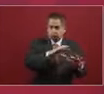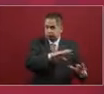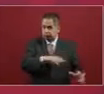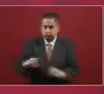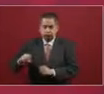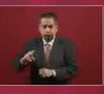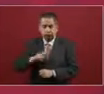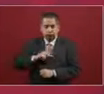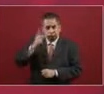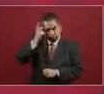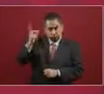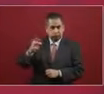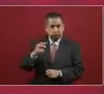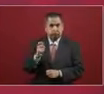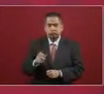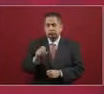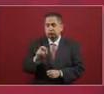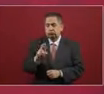Ortiz Mena